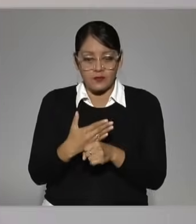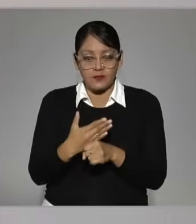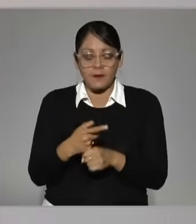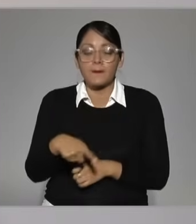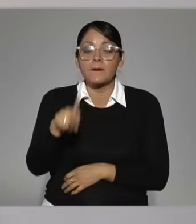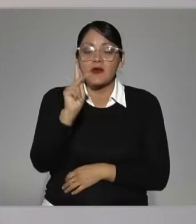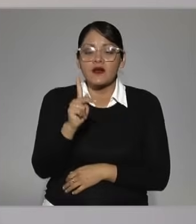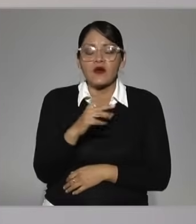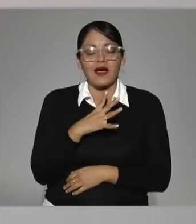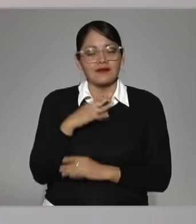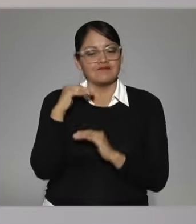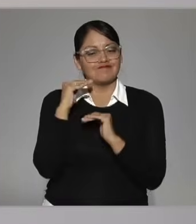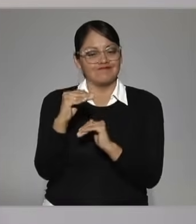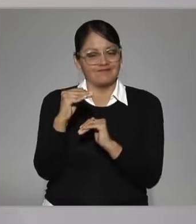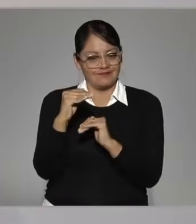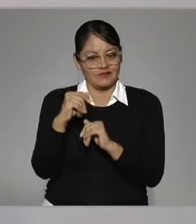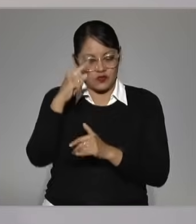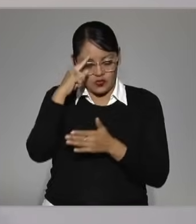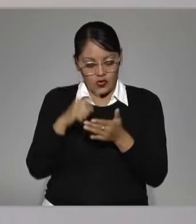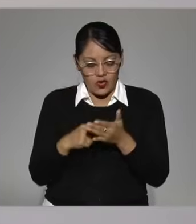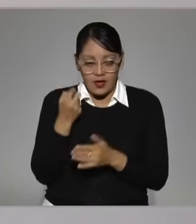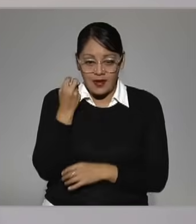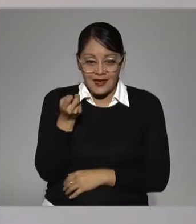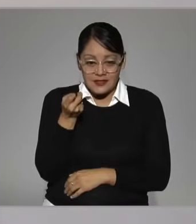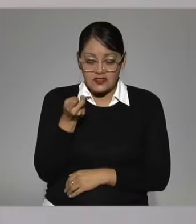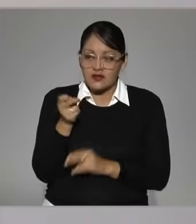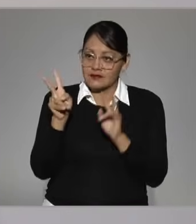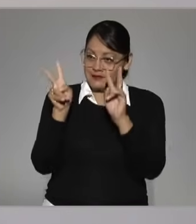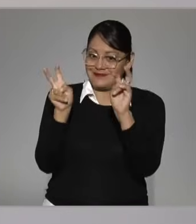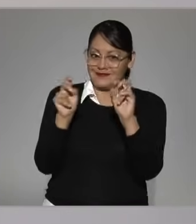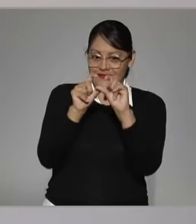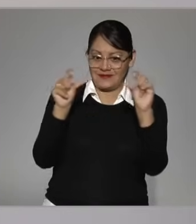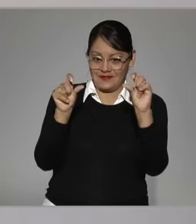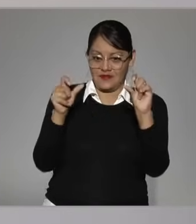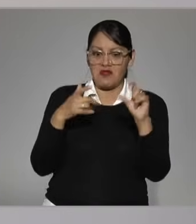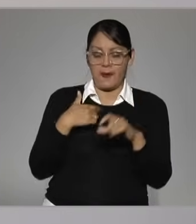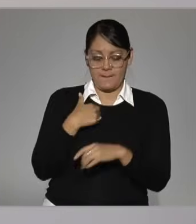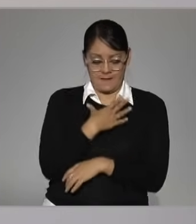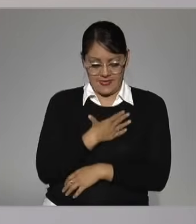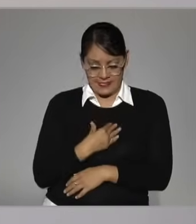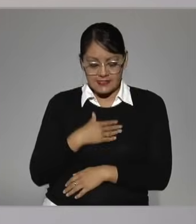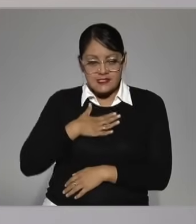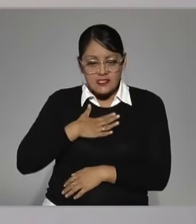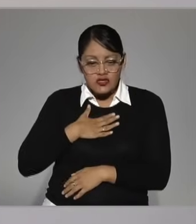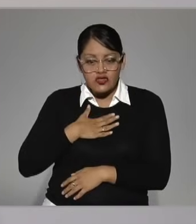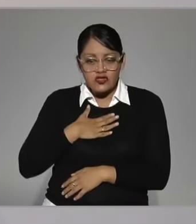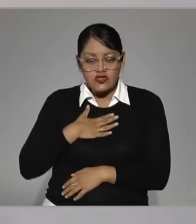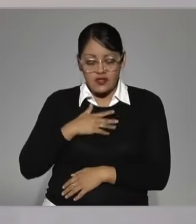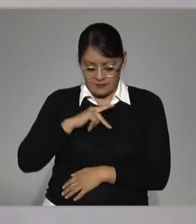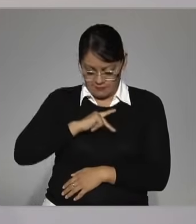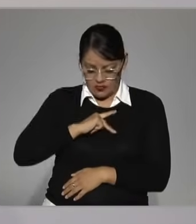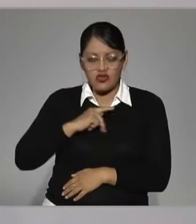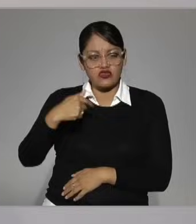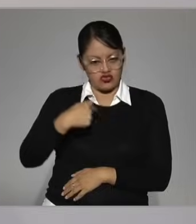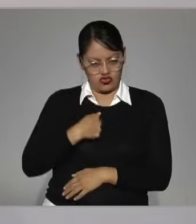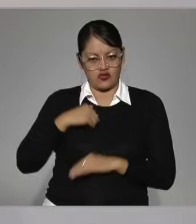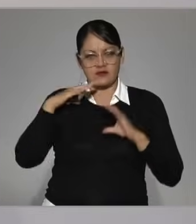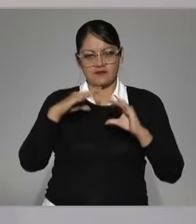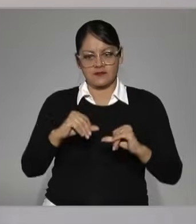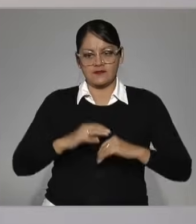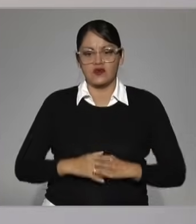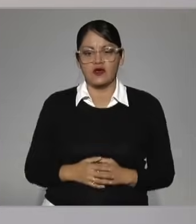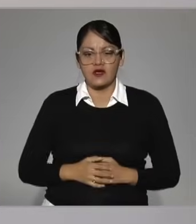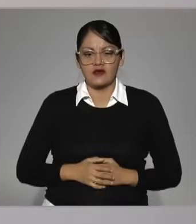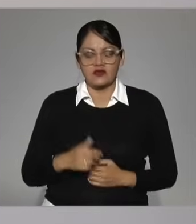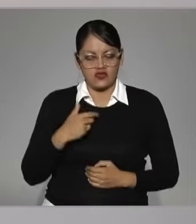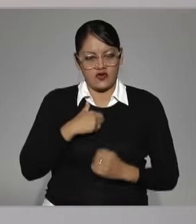esa limitación. Creo que es un punto, y con el título justamente, a mis hijos los educo yo, ya estaba pensando justamente en un tipo de persona